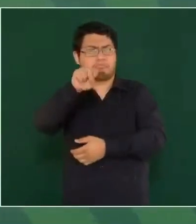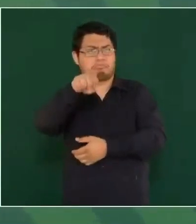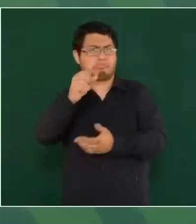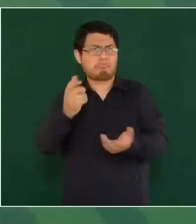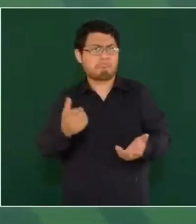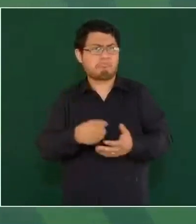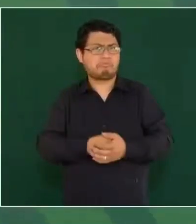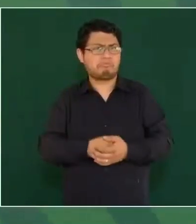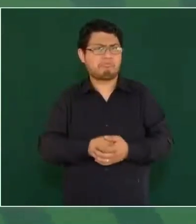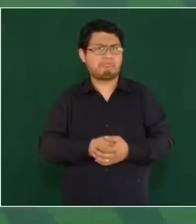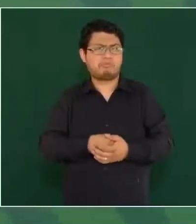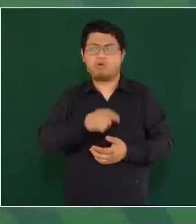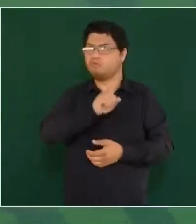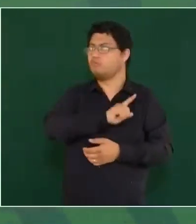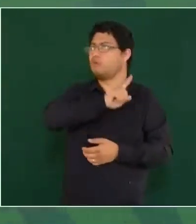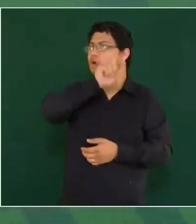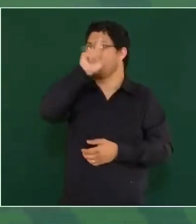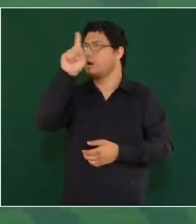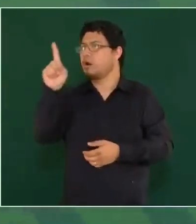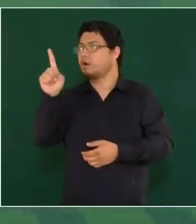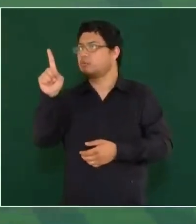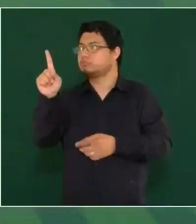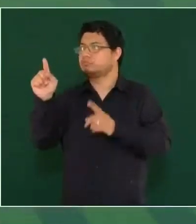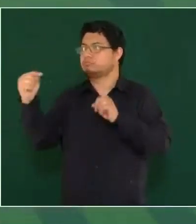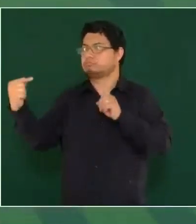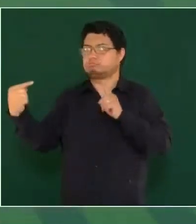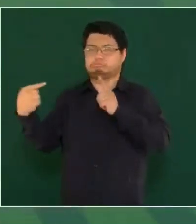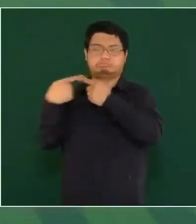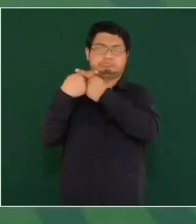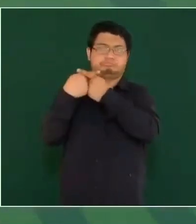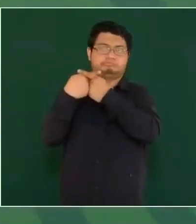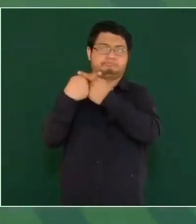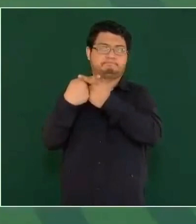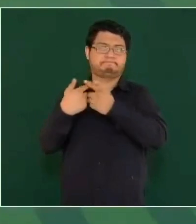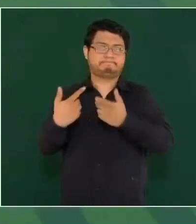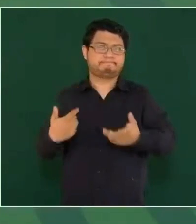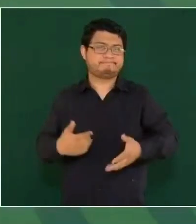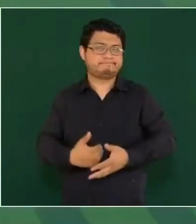Cómo se les conoce en España